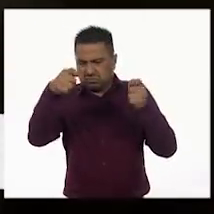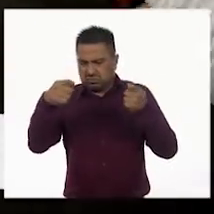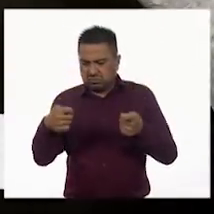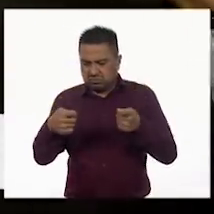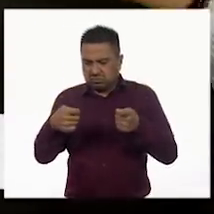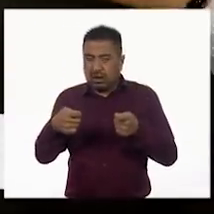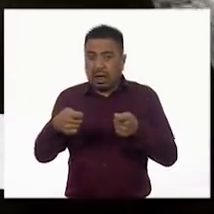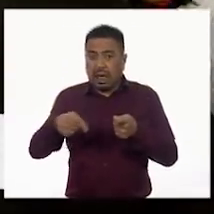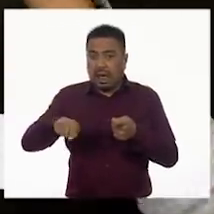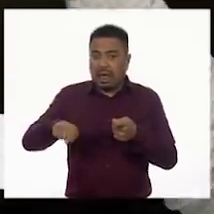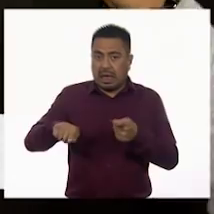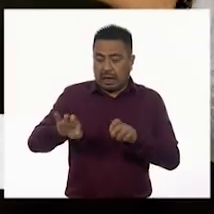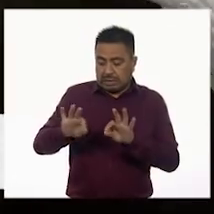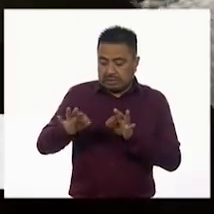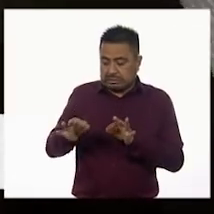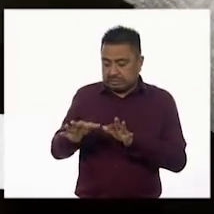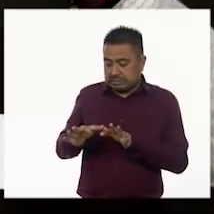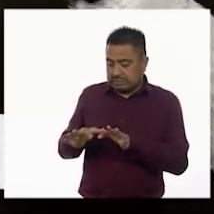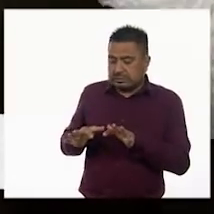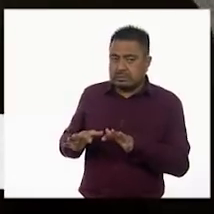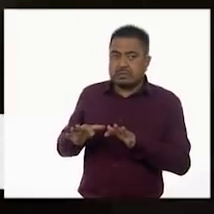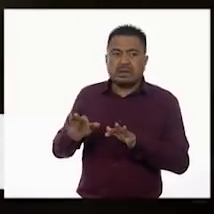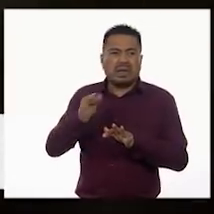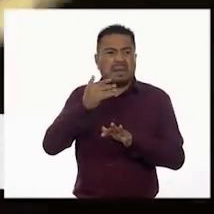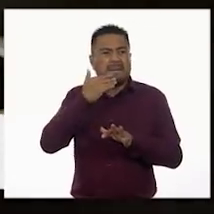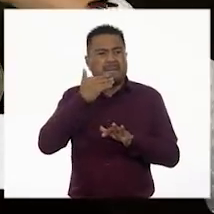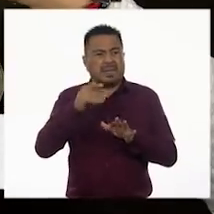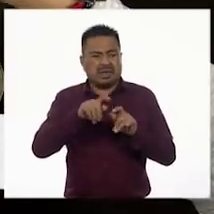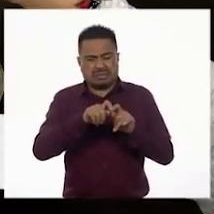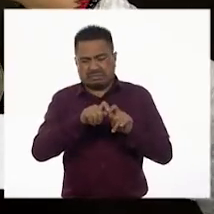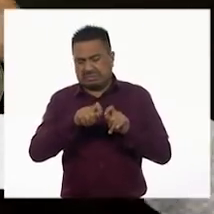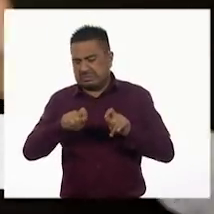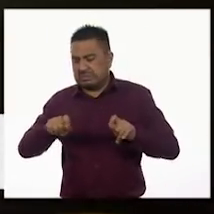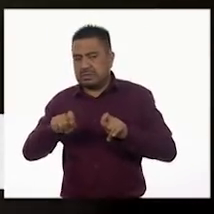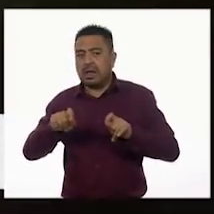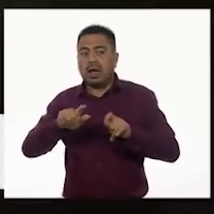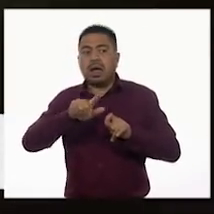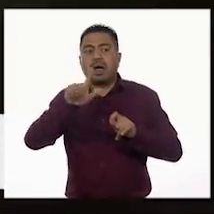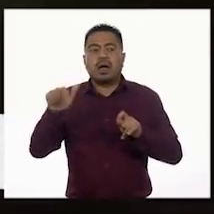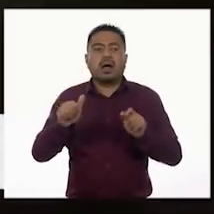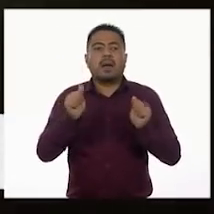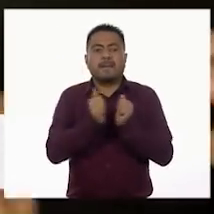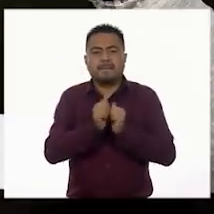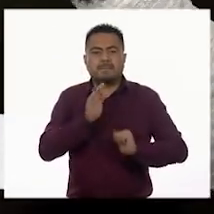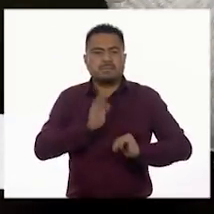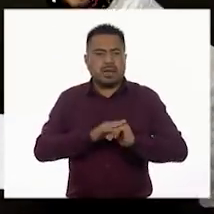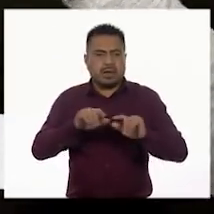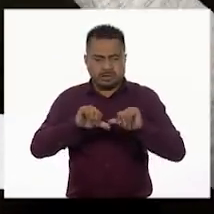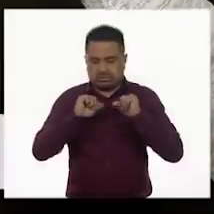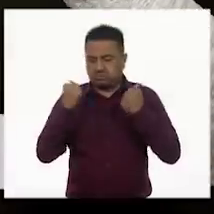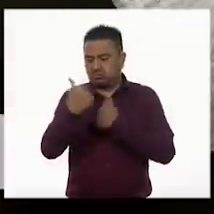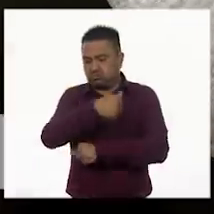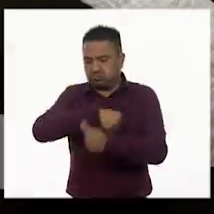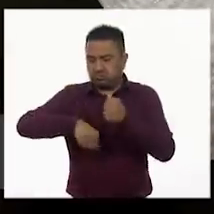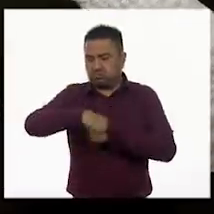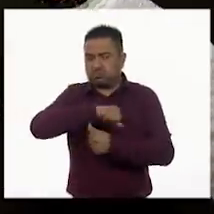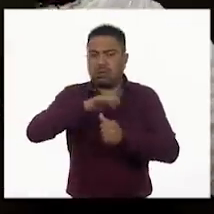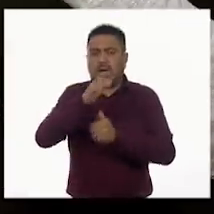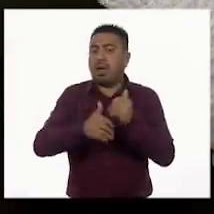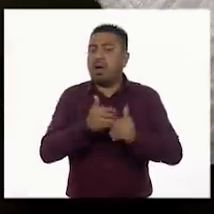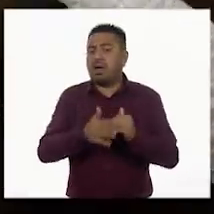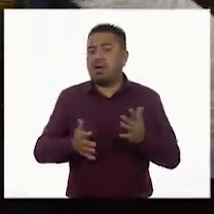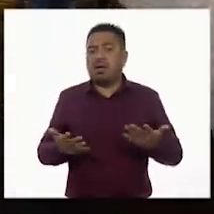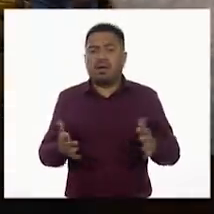el pedacito de alambre. Que quede bien estirado. Sujetamos con más cinta y terminamos.